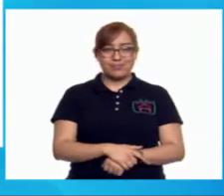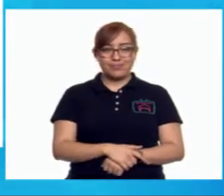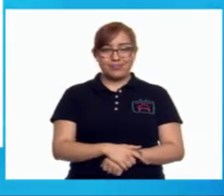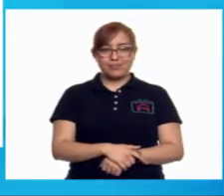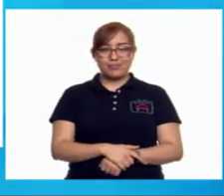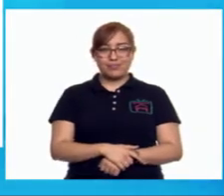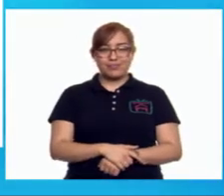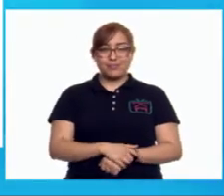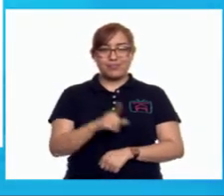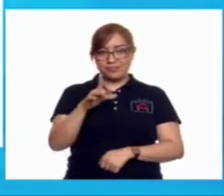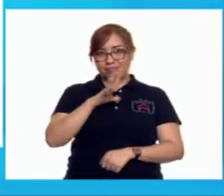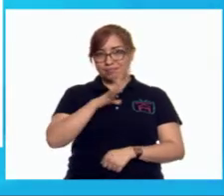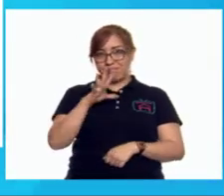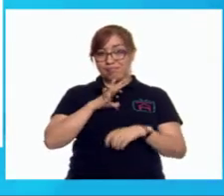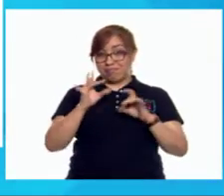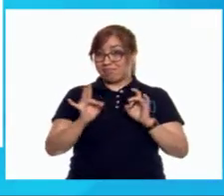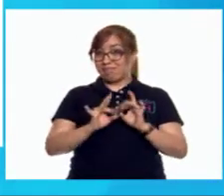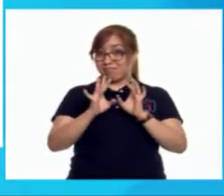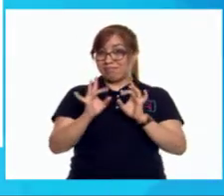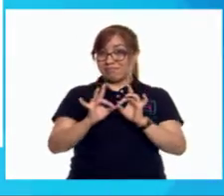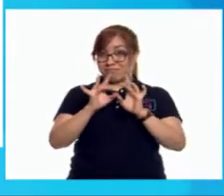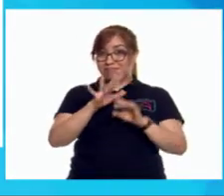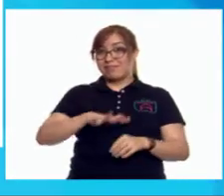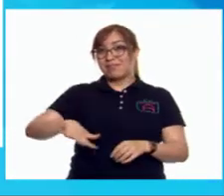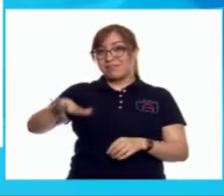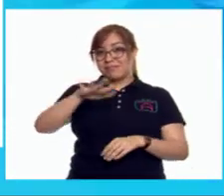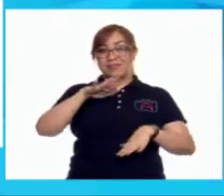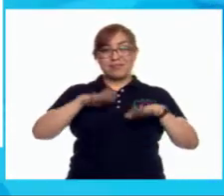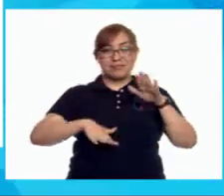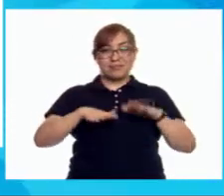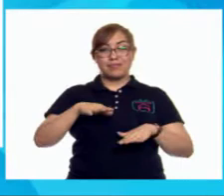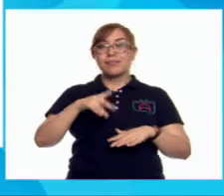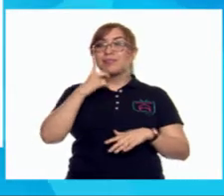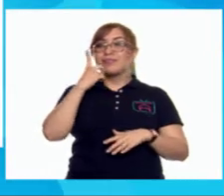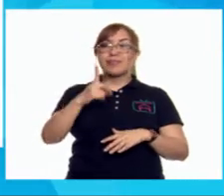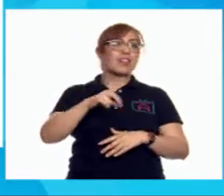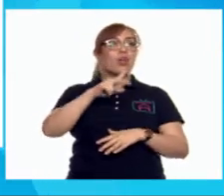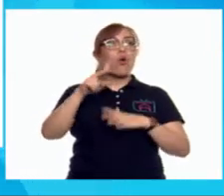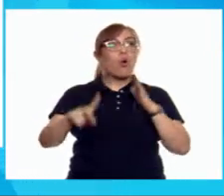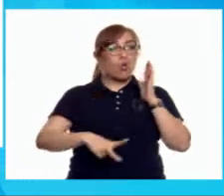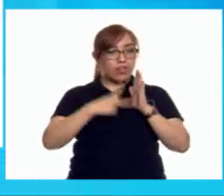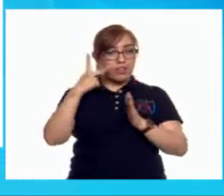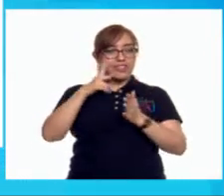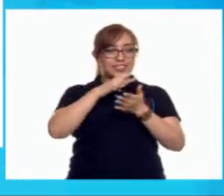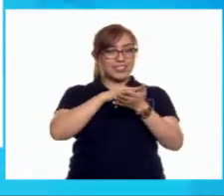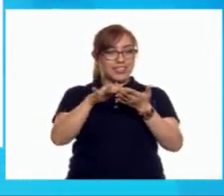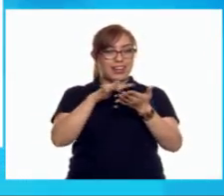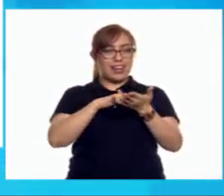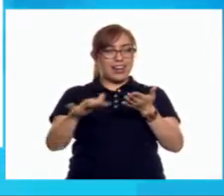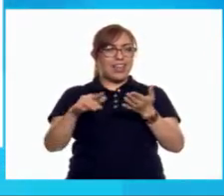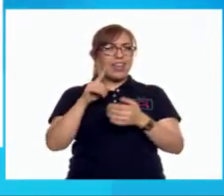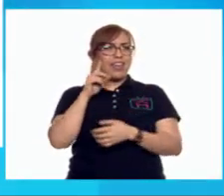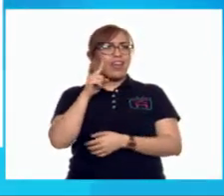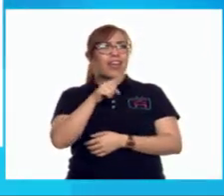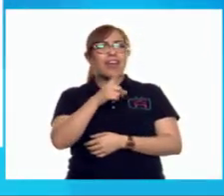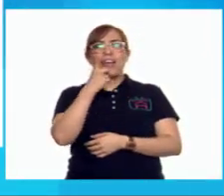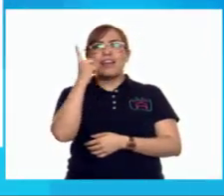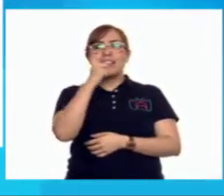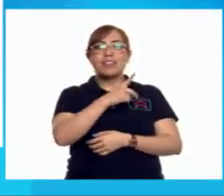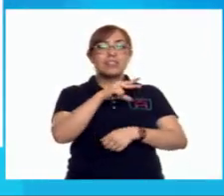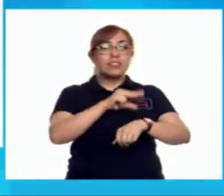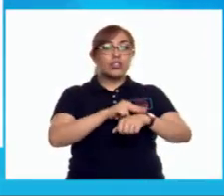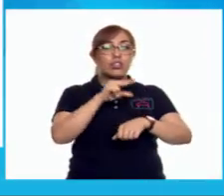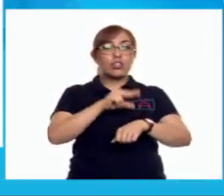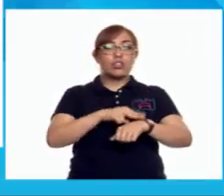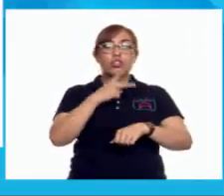Ahí vienen varias situaciones también, ¿no? Exactamente. Lee nuevamente lo que dice el doctor. ¿A qué se refiere cuando